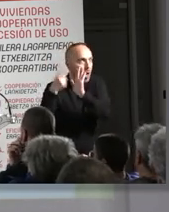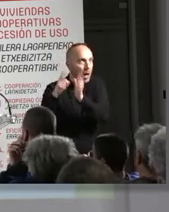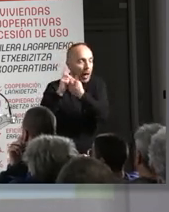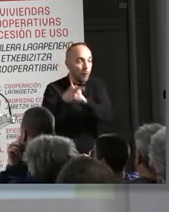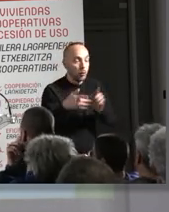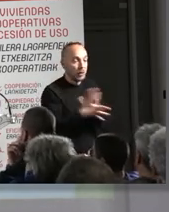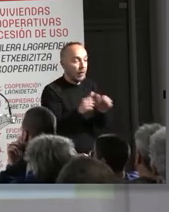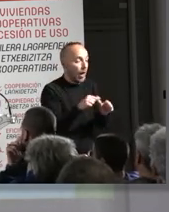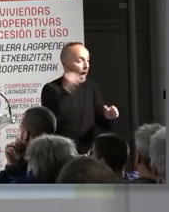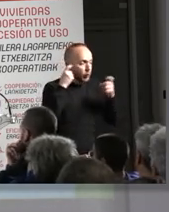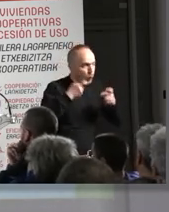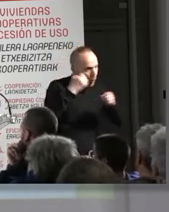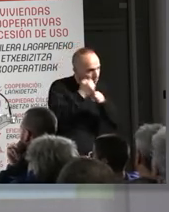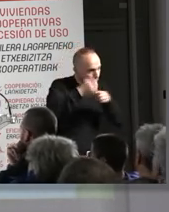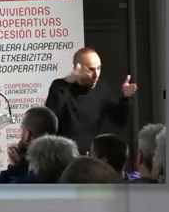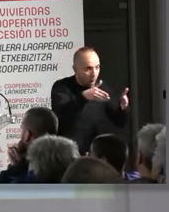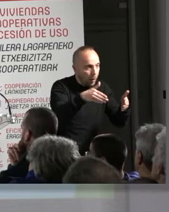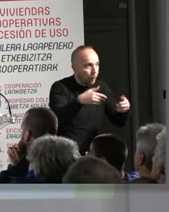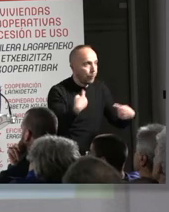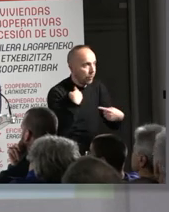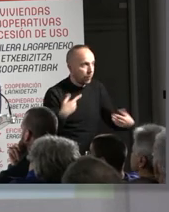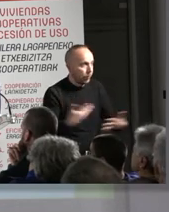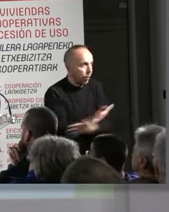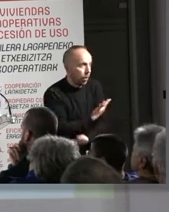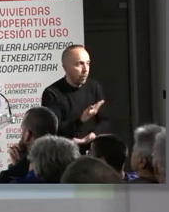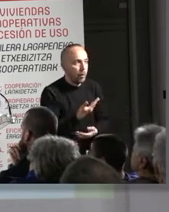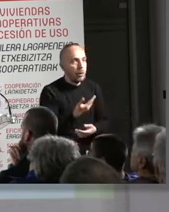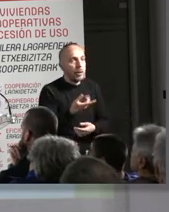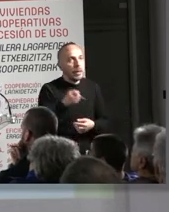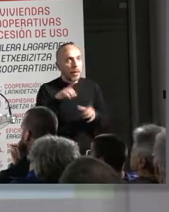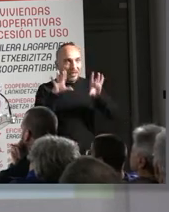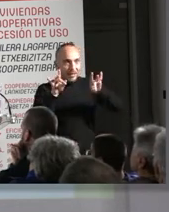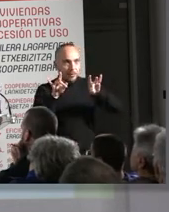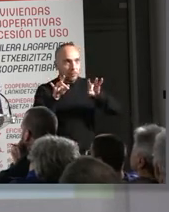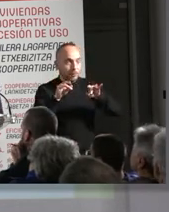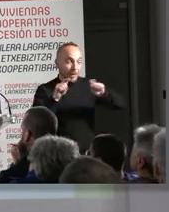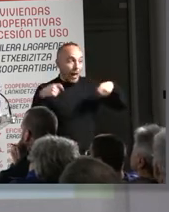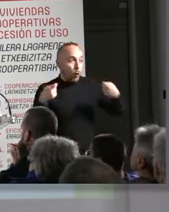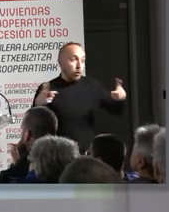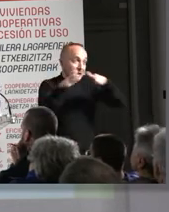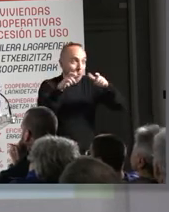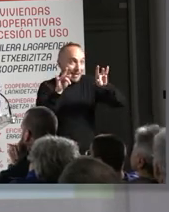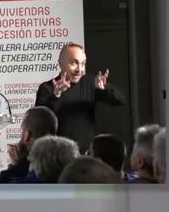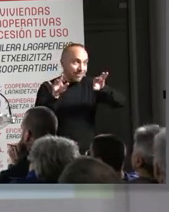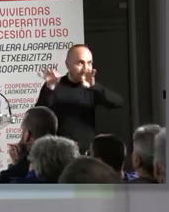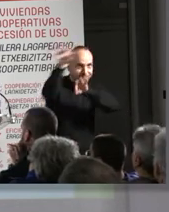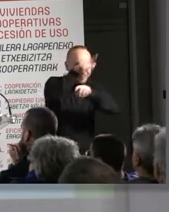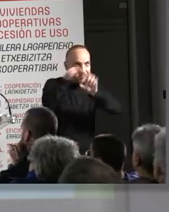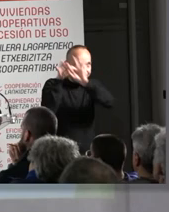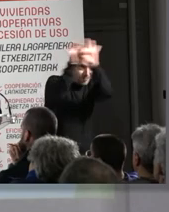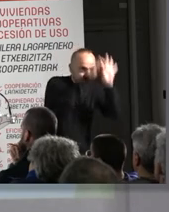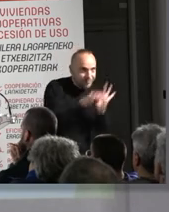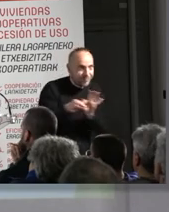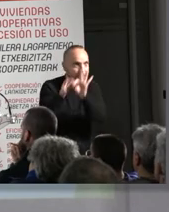todo el esfuerzo que se ha hecho durante unos años, ¿no? Y luego vertebrar y fortalecer un ecosistema que pueda colaborar con las administraciones